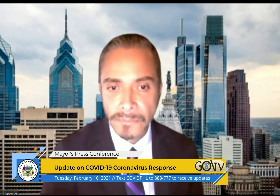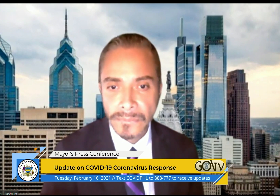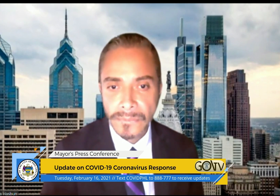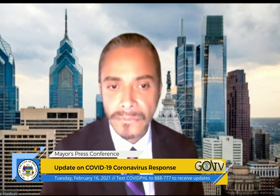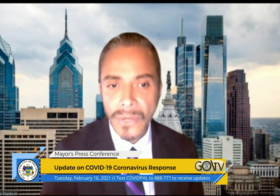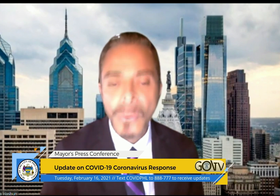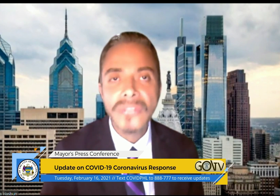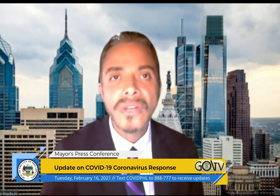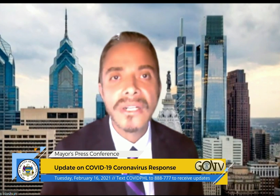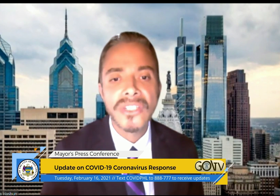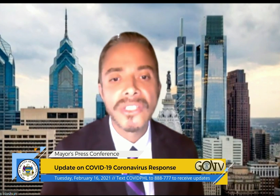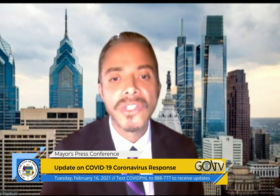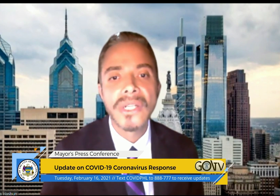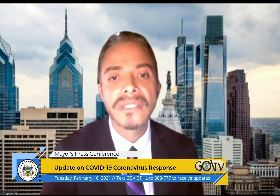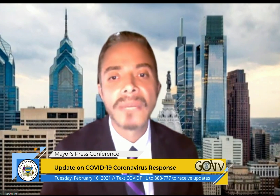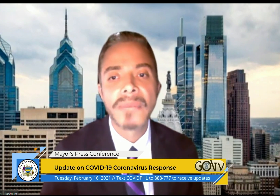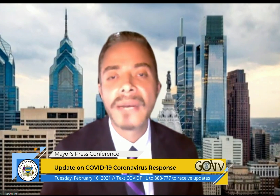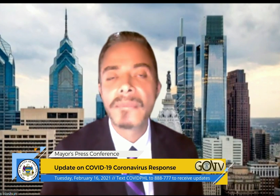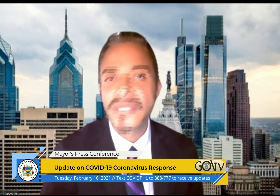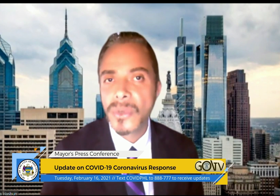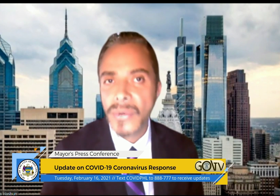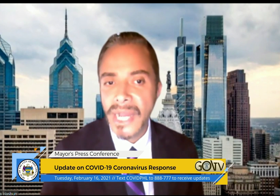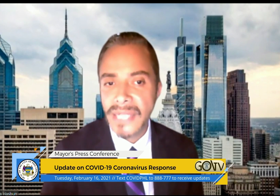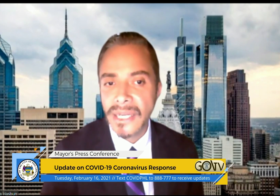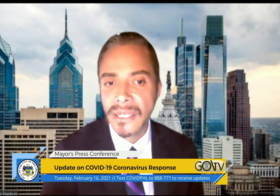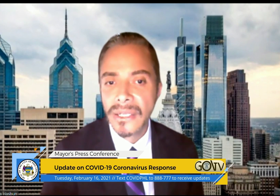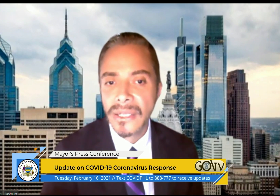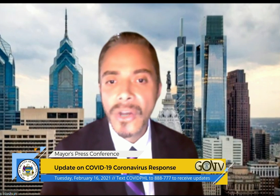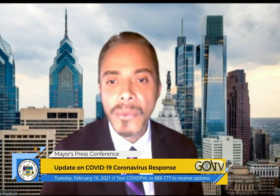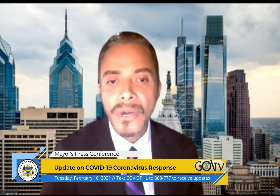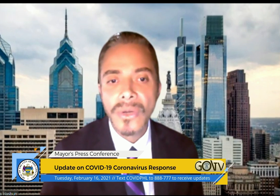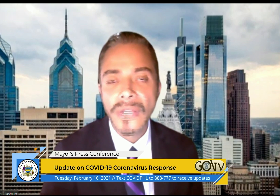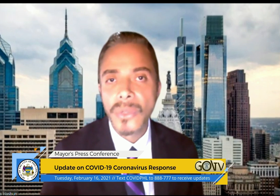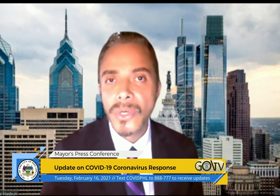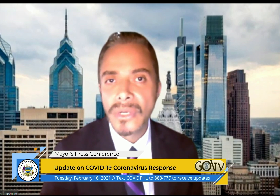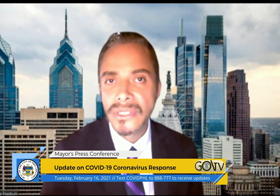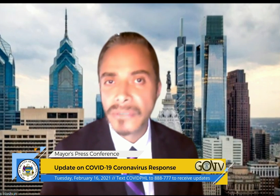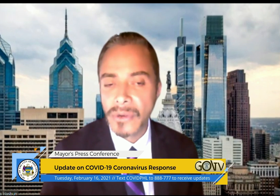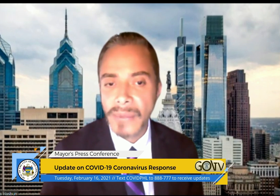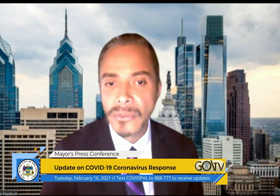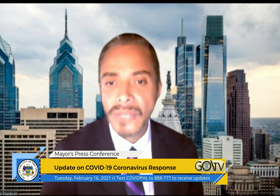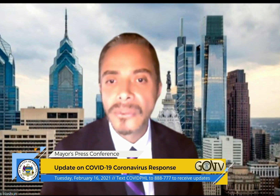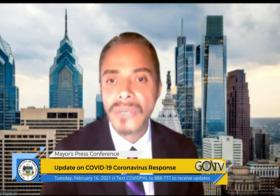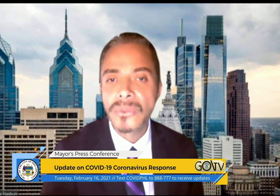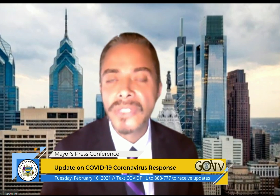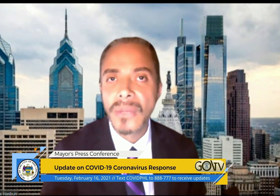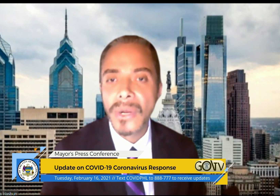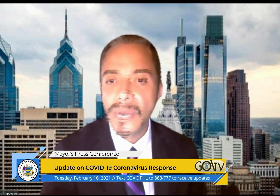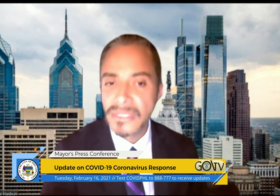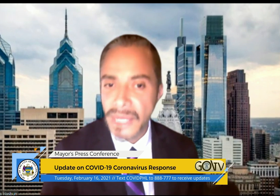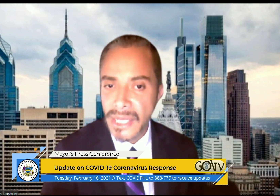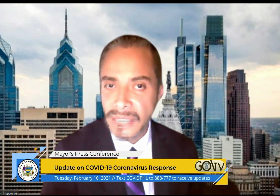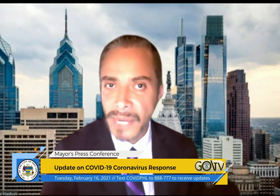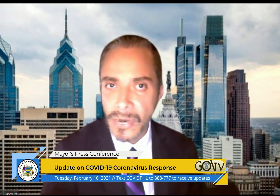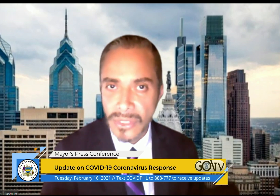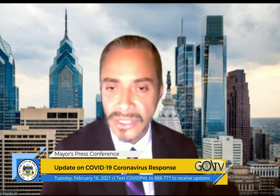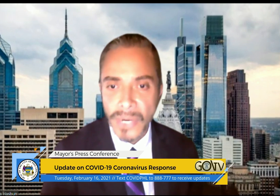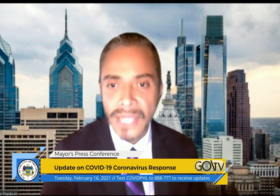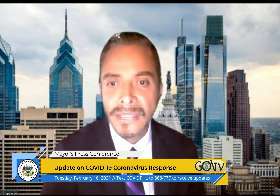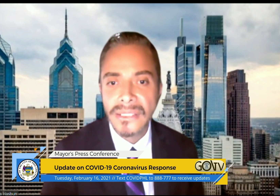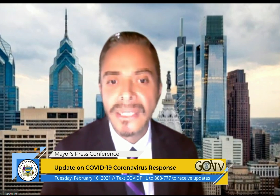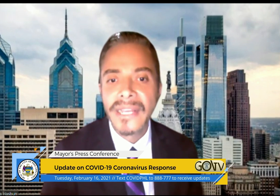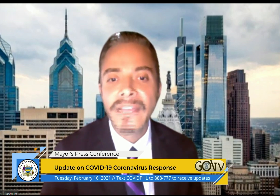verano. ¿Cuáles son las restricciones del plan Más Seguro en Casa? Como recordatorio, les informamos que hemos anunciado algunas medidas para